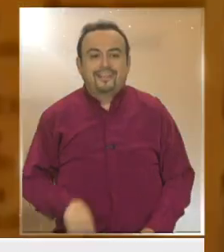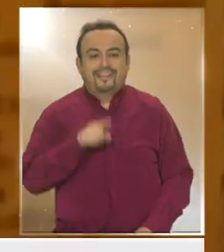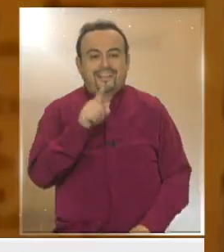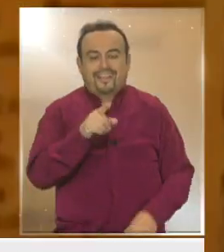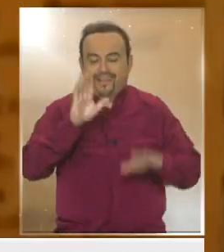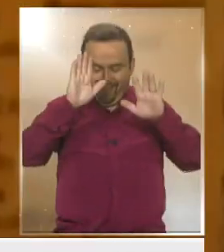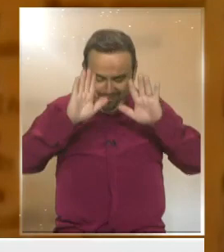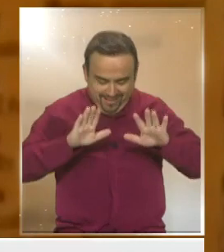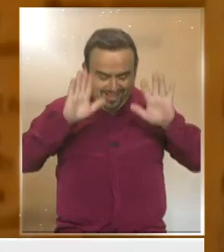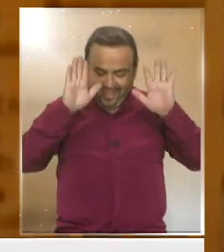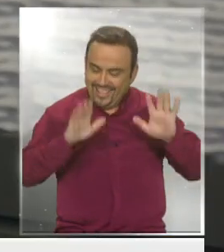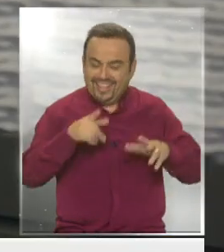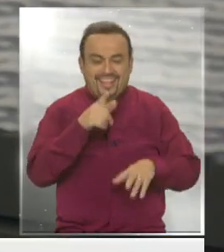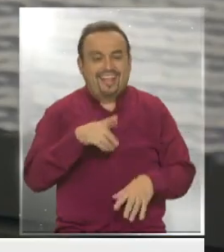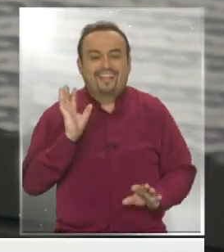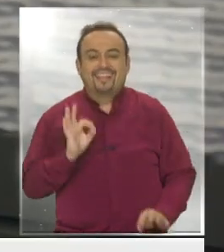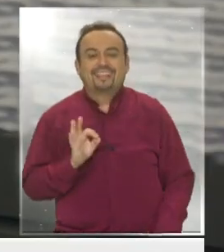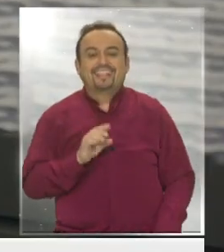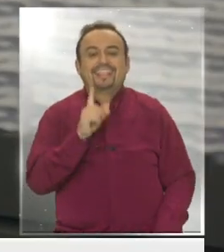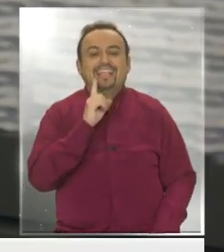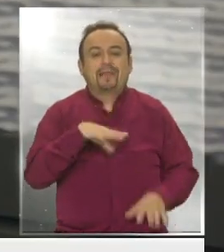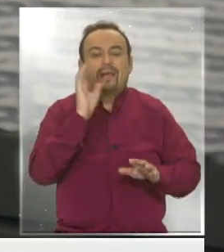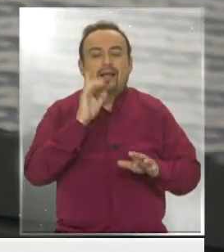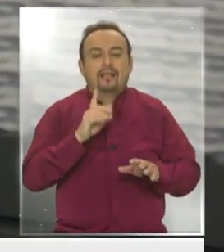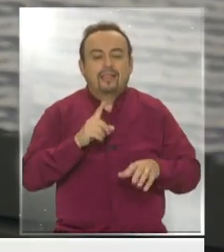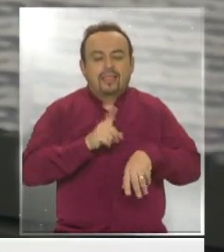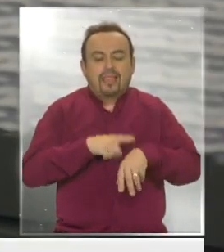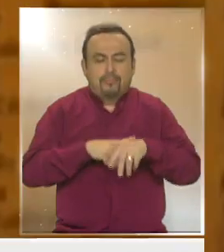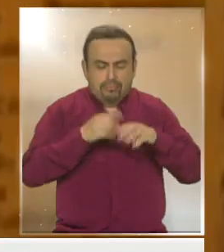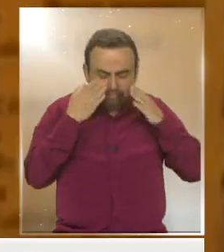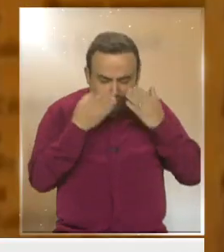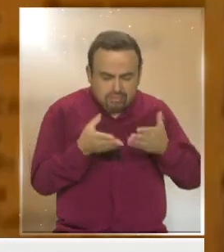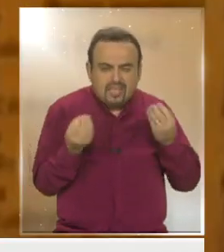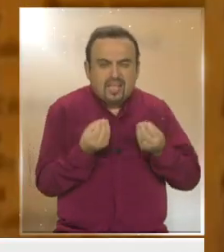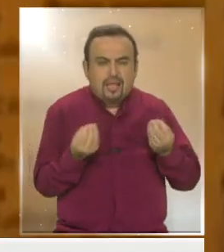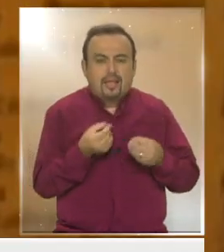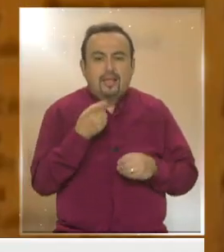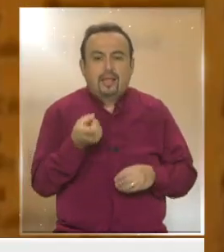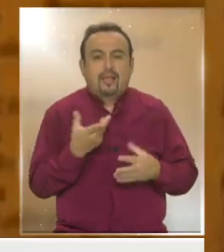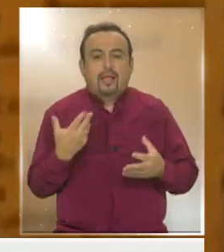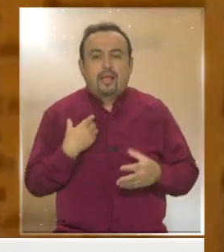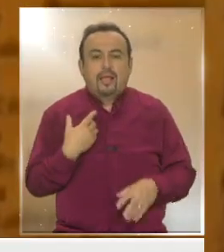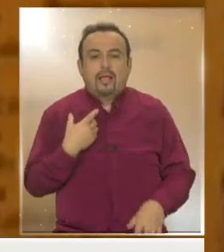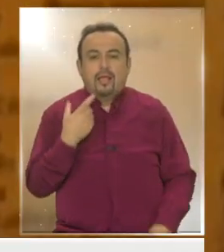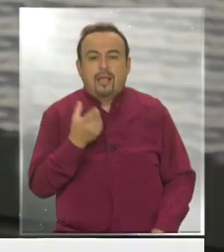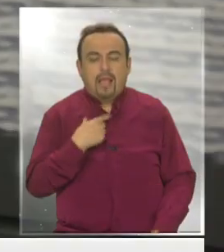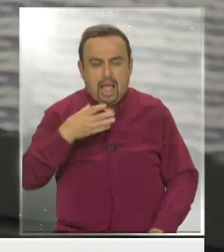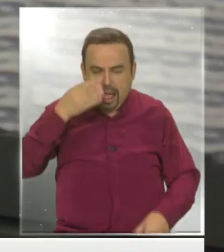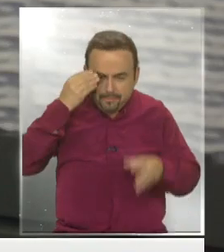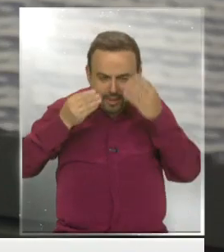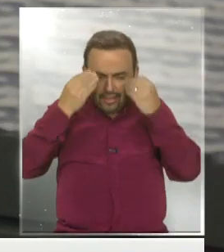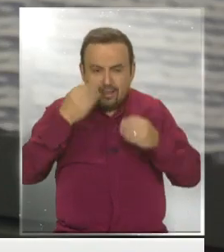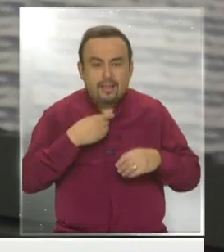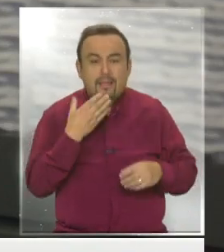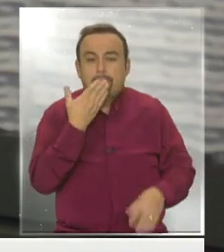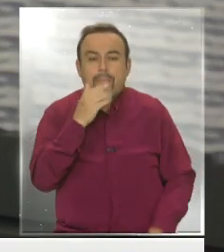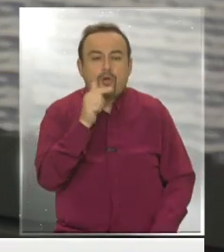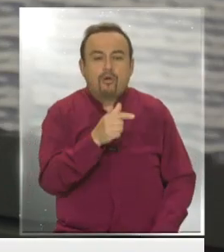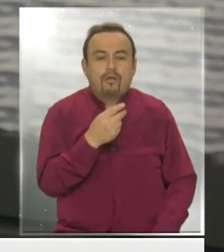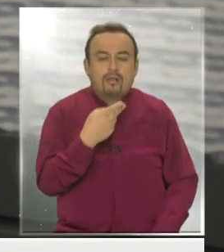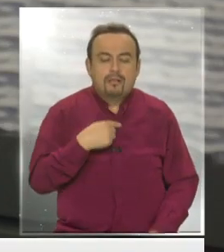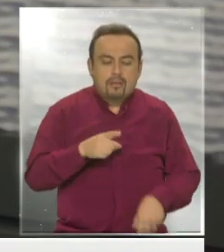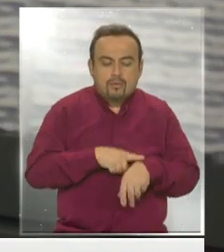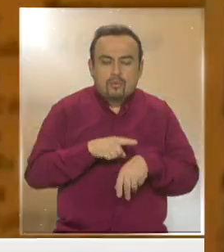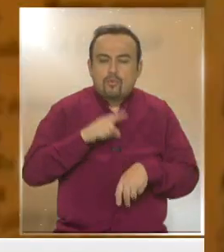diosa, definitivamente. ¿A quién le dedicas más tiempo durante la cuarentena? A explorar, siempre, a aprender. ¿Lo mejor que has visto en el